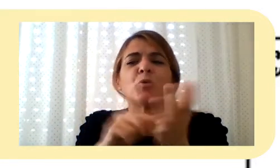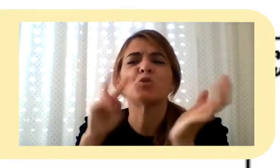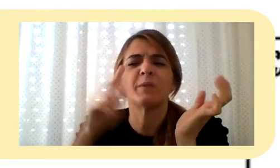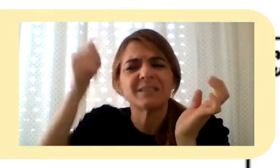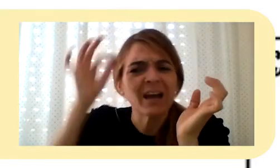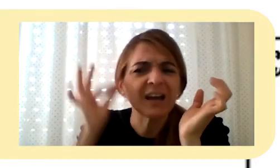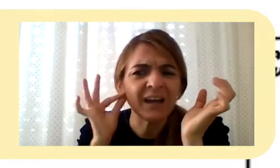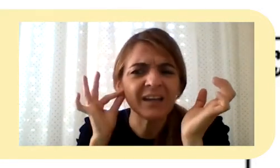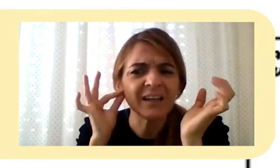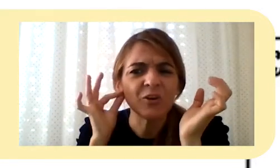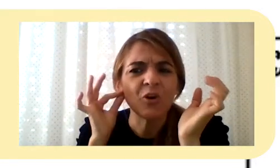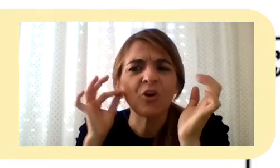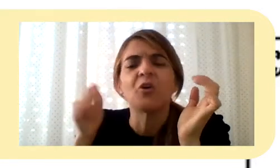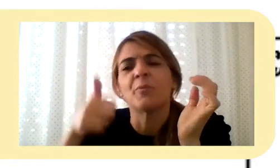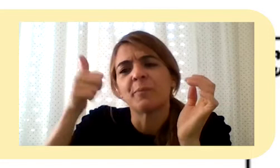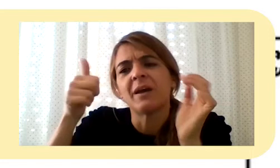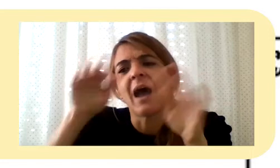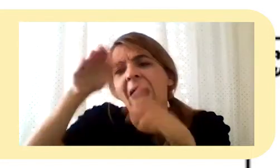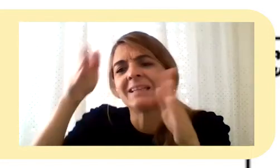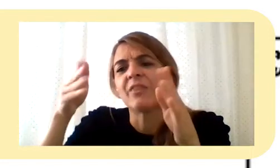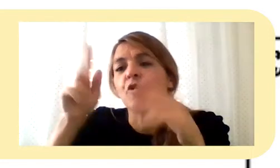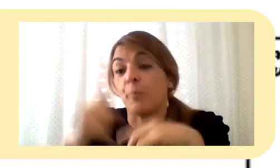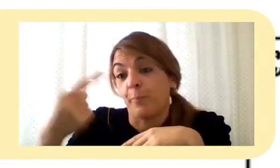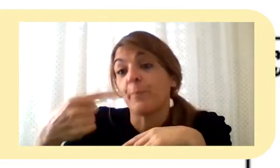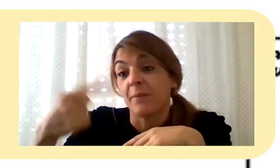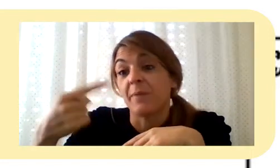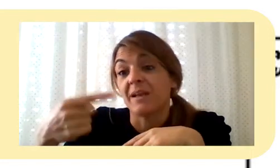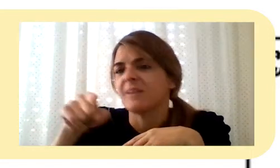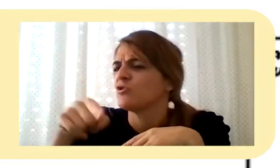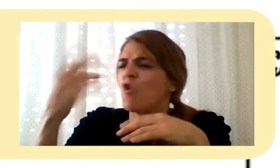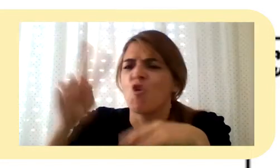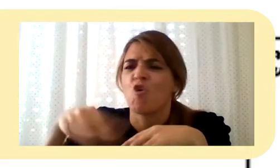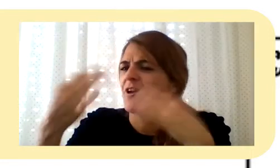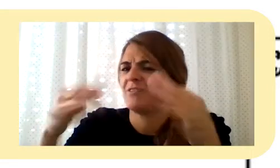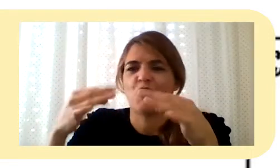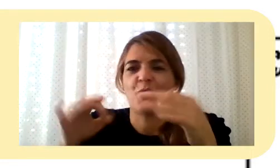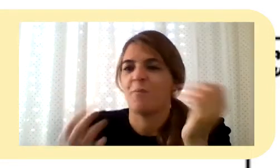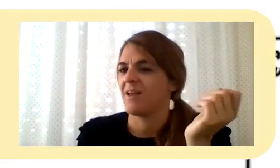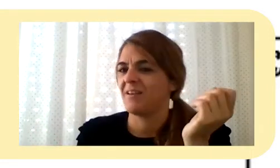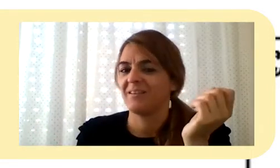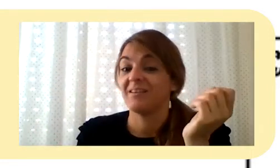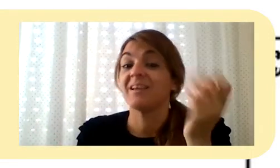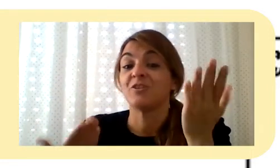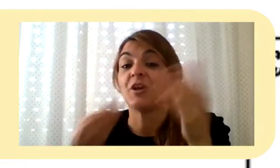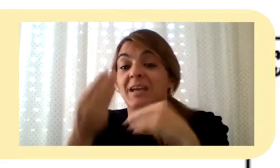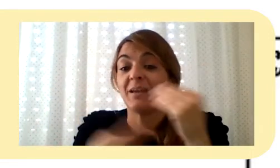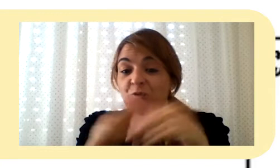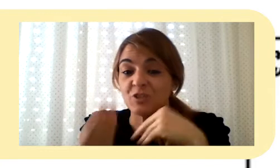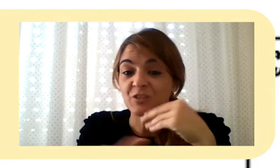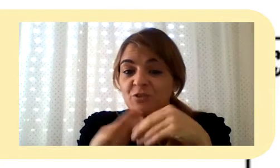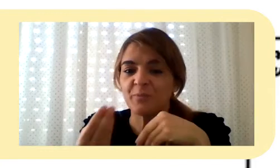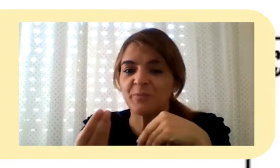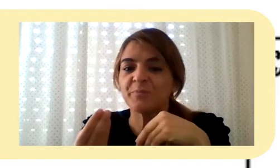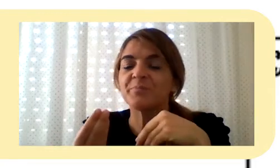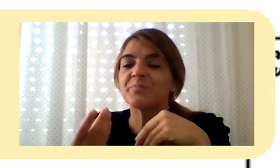ámbito de la atención primaria dijimos, pues mira, no, lo que pasa no es normal. Y nos hemos dedicado a evidenciar que existen sesgos de género